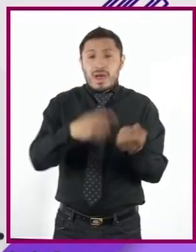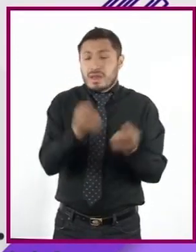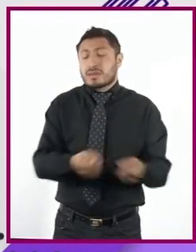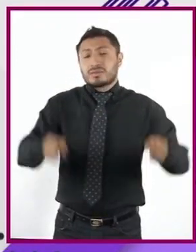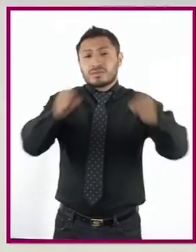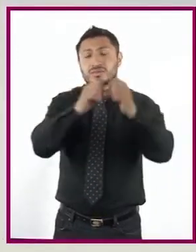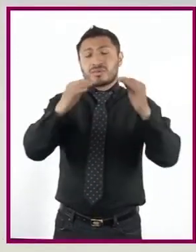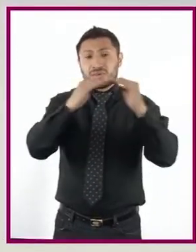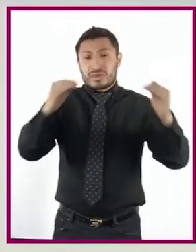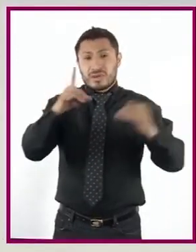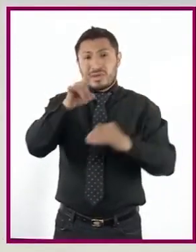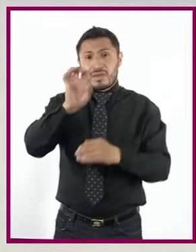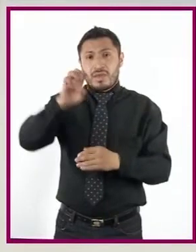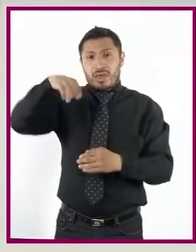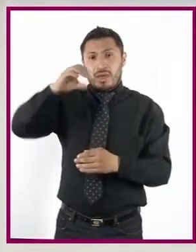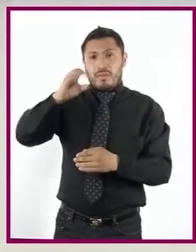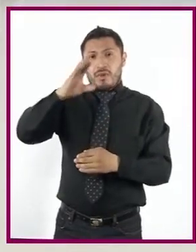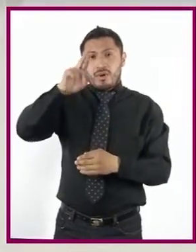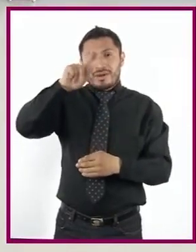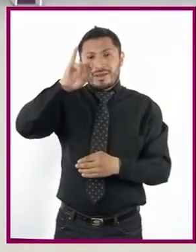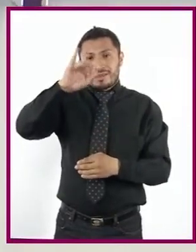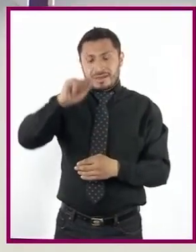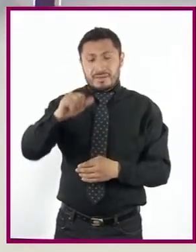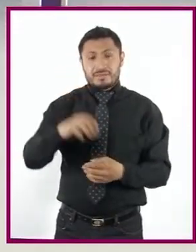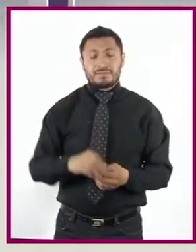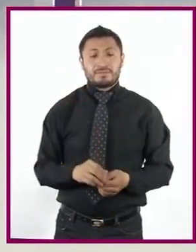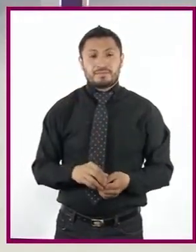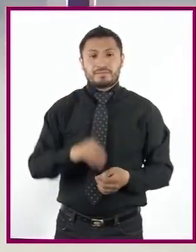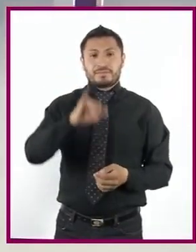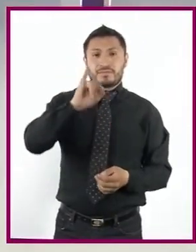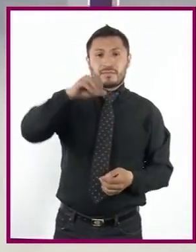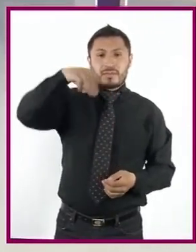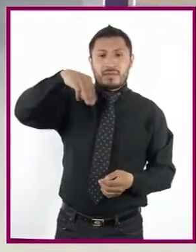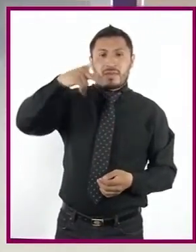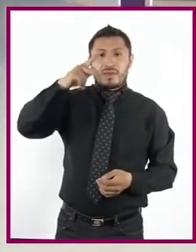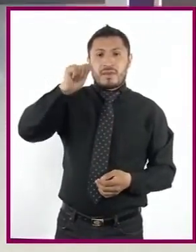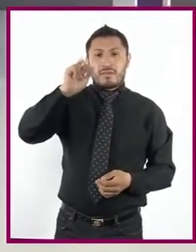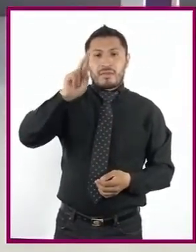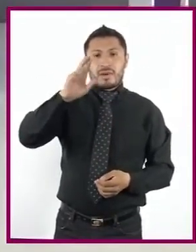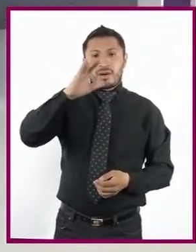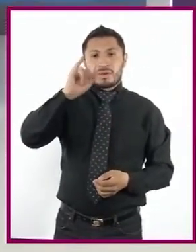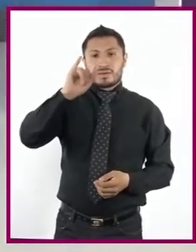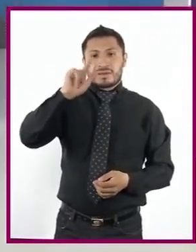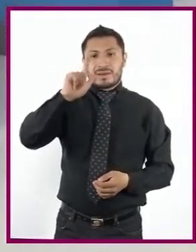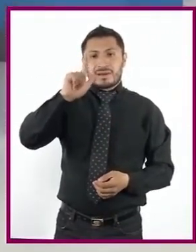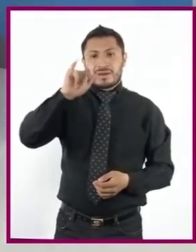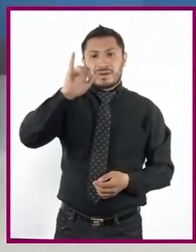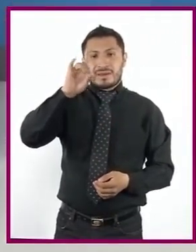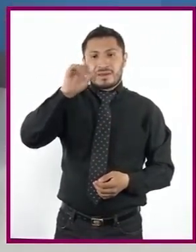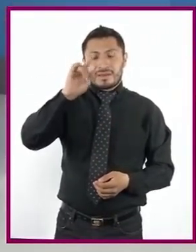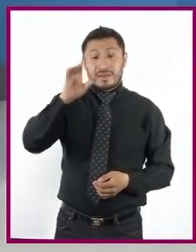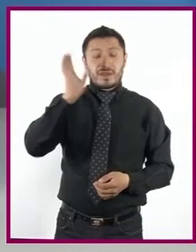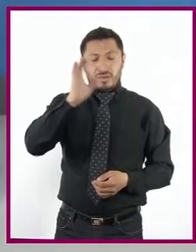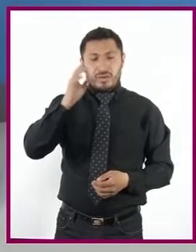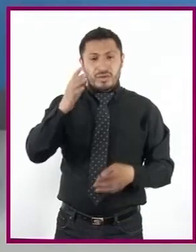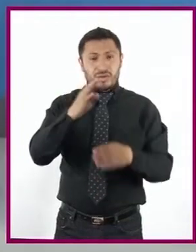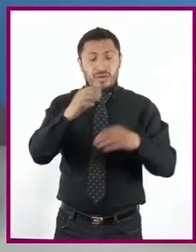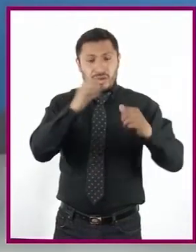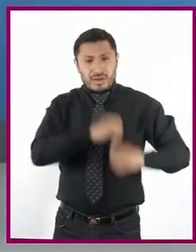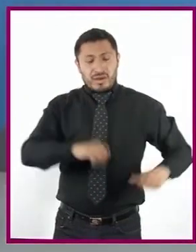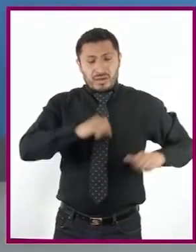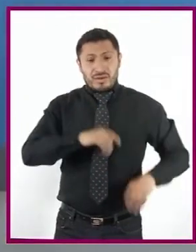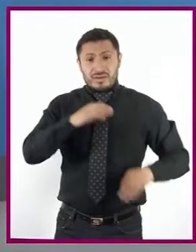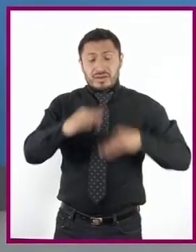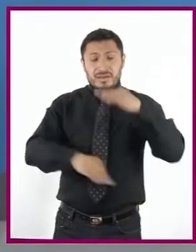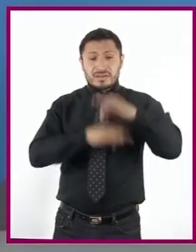democrática. La imparcialidad se lleva a cabo cuando las autoridades dan el mismo trato a todas las